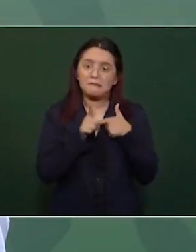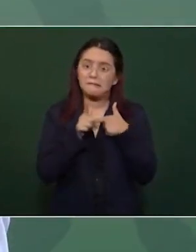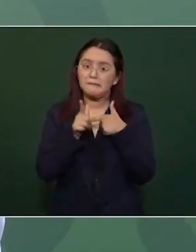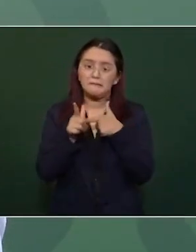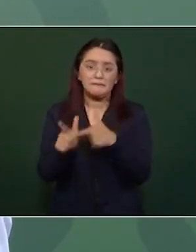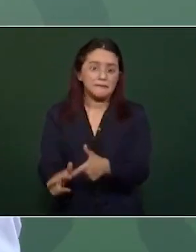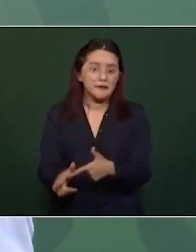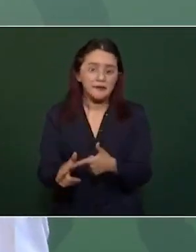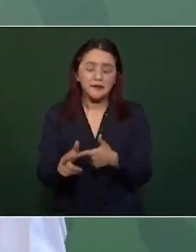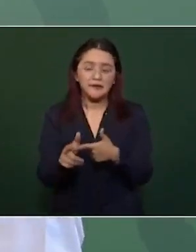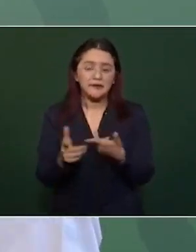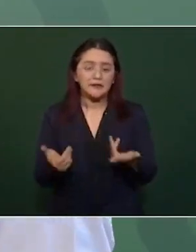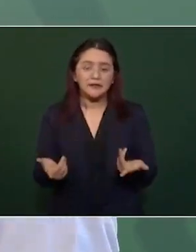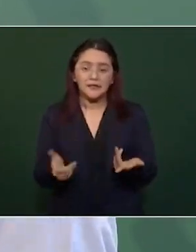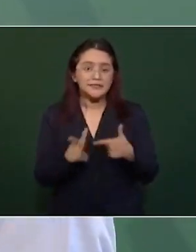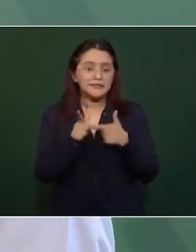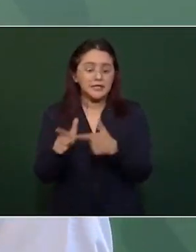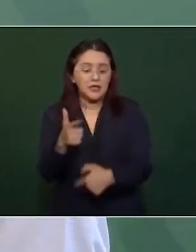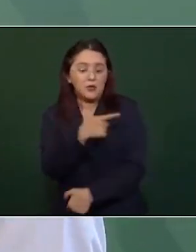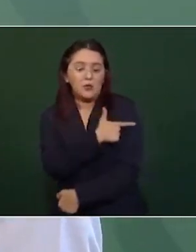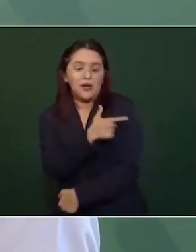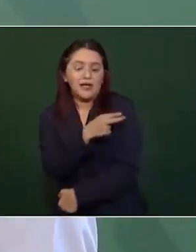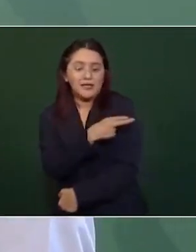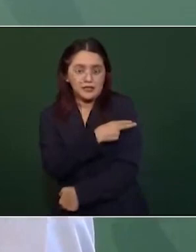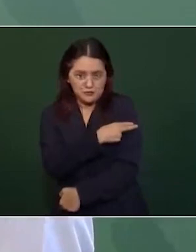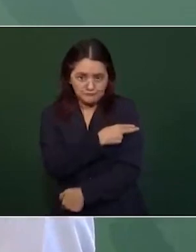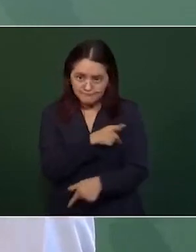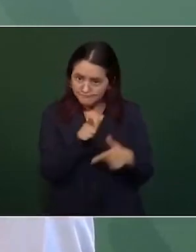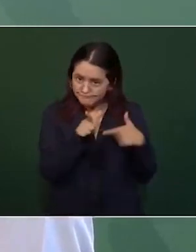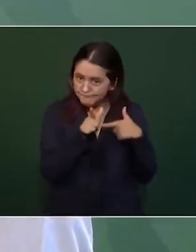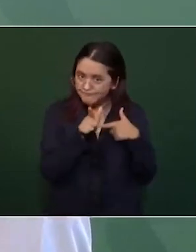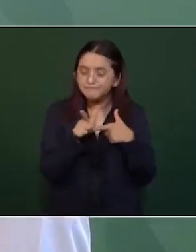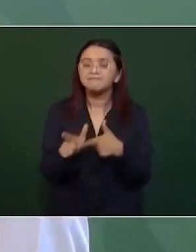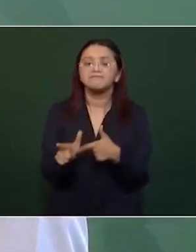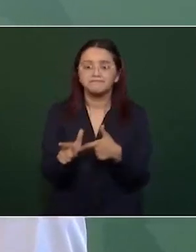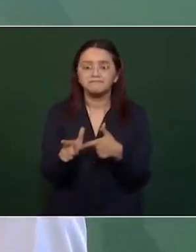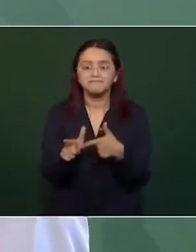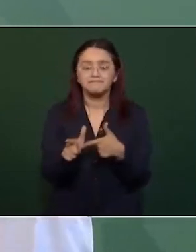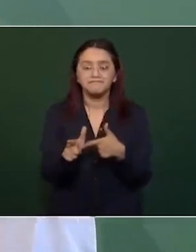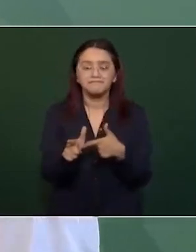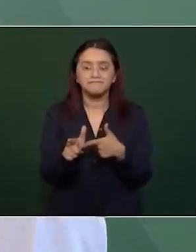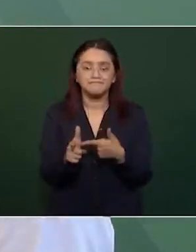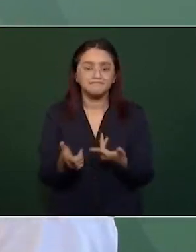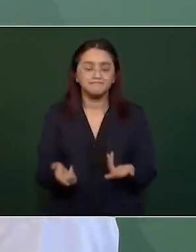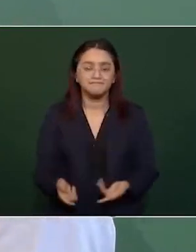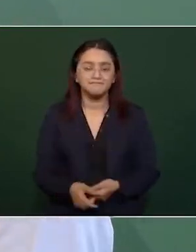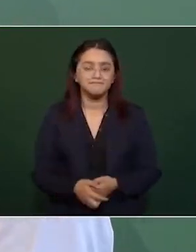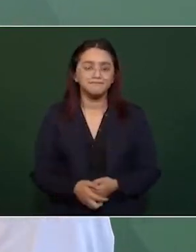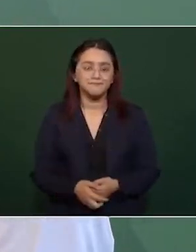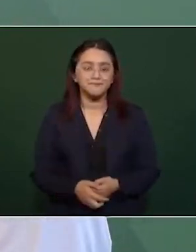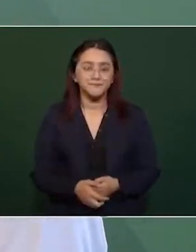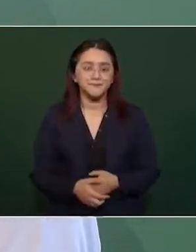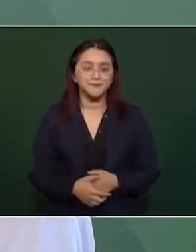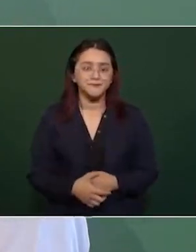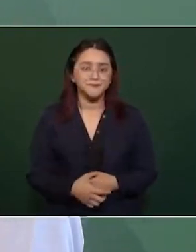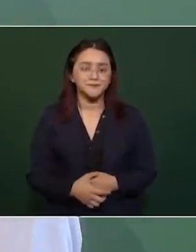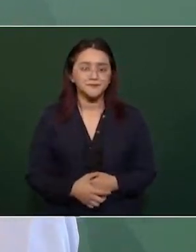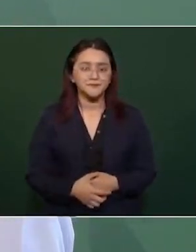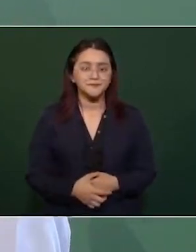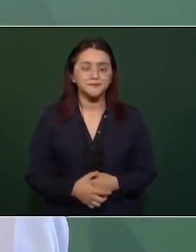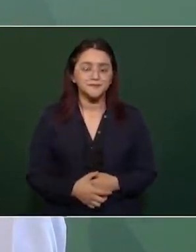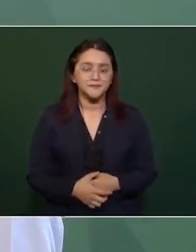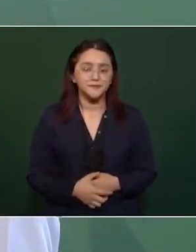organismos públicos, Partido Morena, el séquito de sus seguidores alrededor,